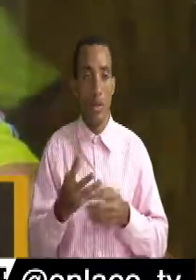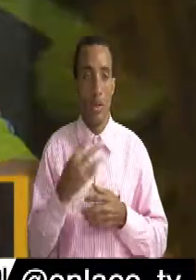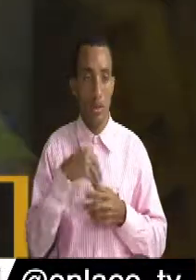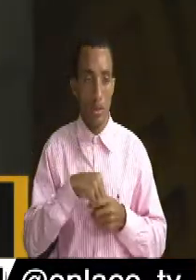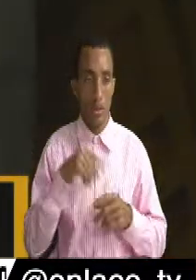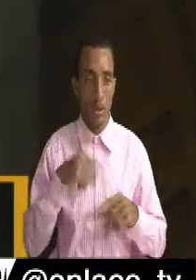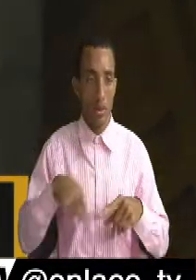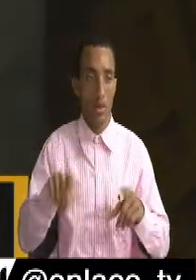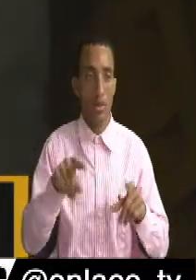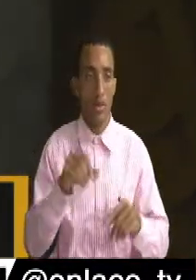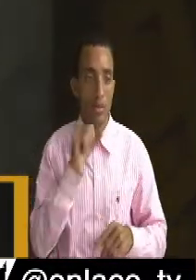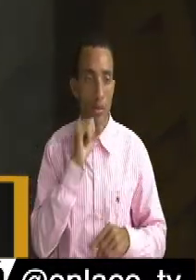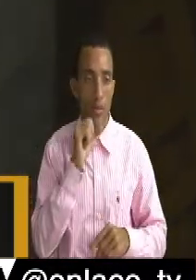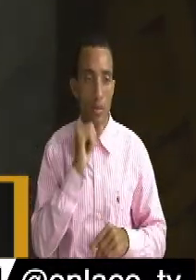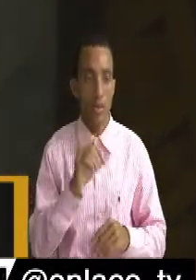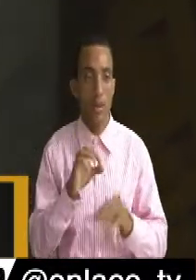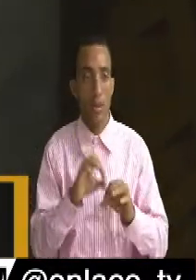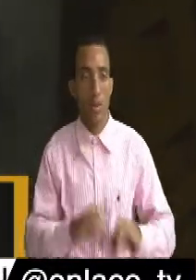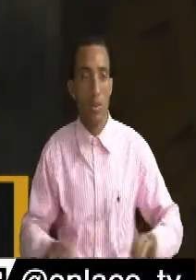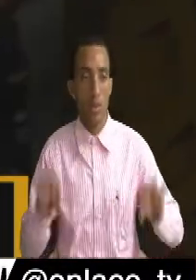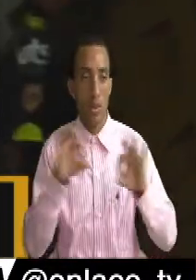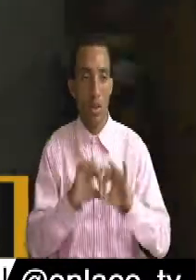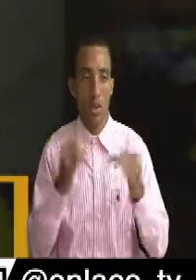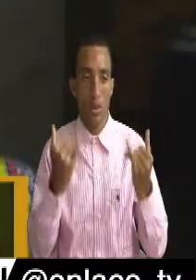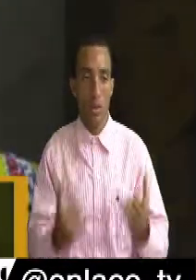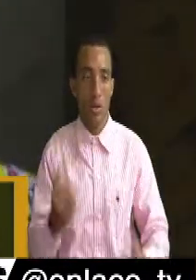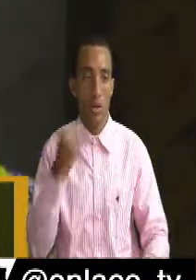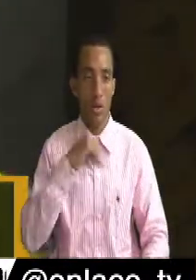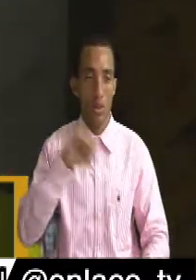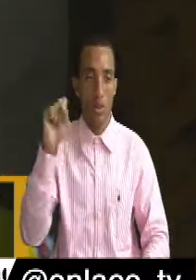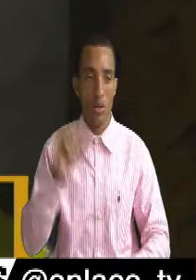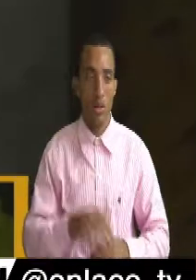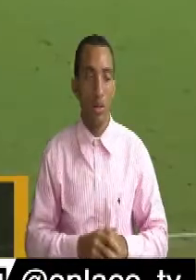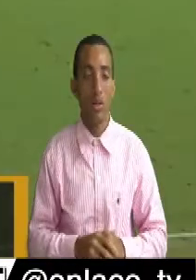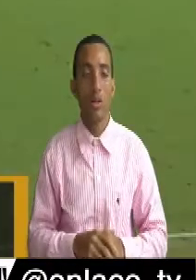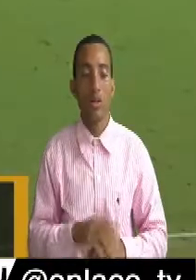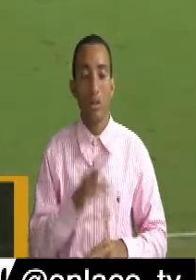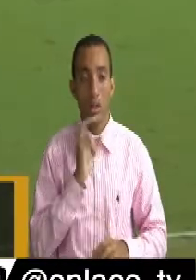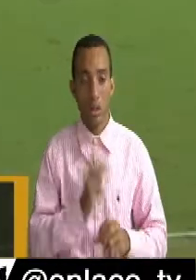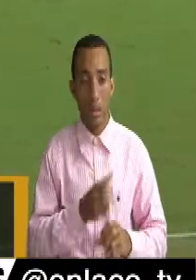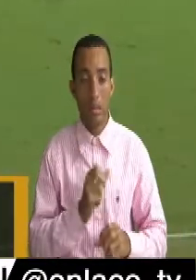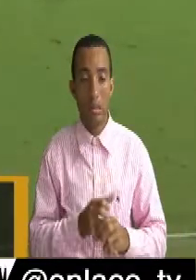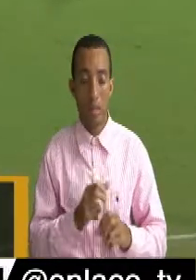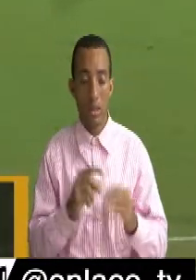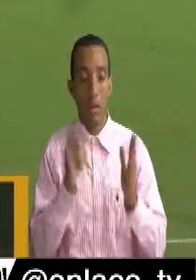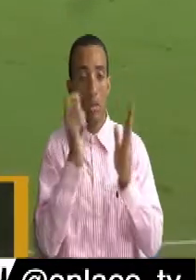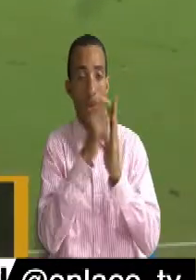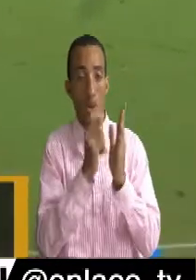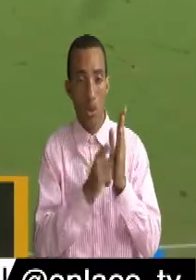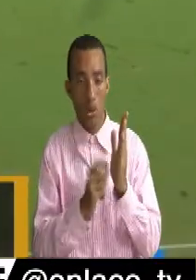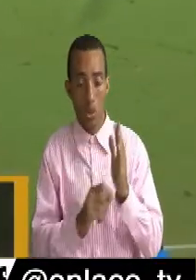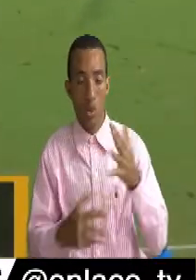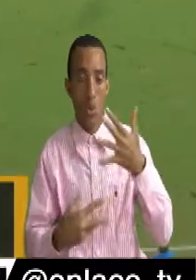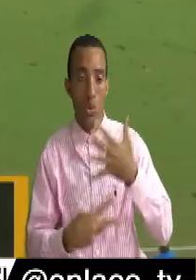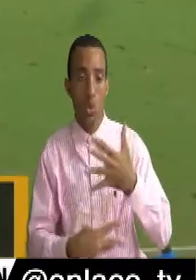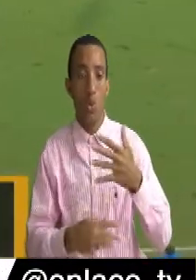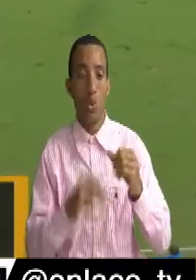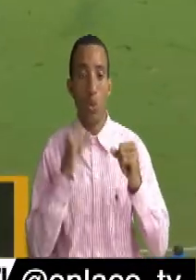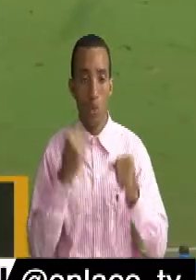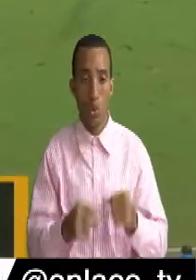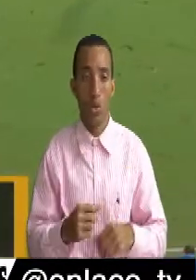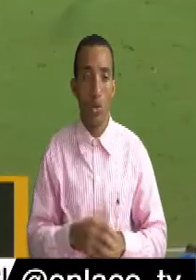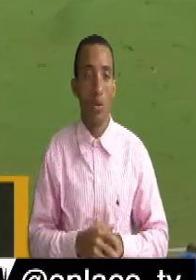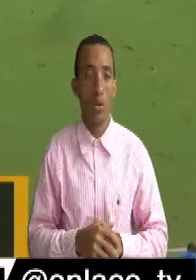Barranca. Pienso que lo importante era ganar hoy por lo apretado que está la tabla. Sabíamos que era un duelo directo,